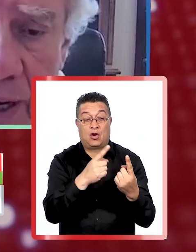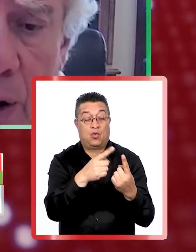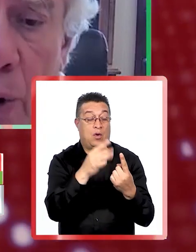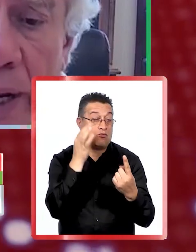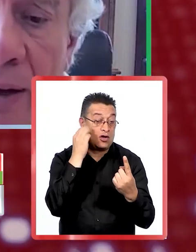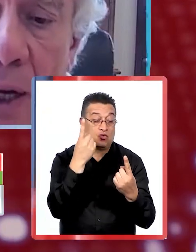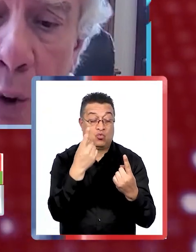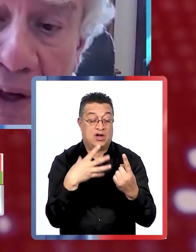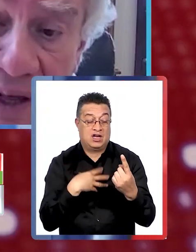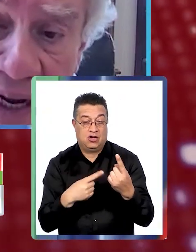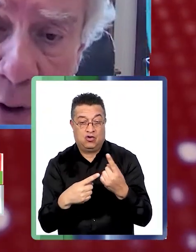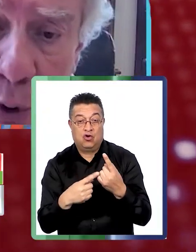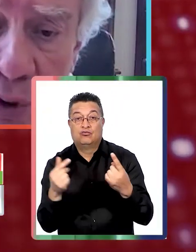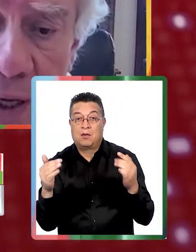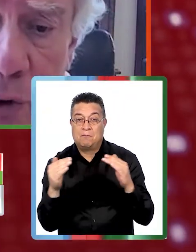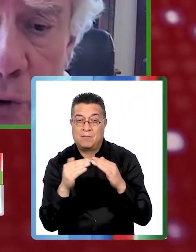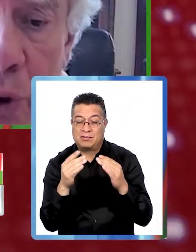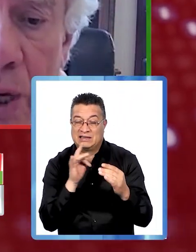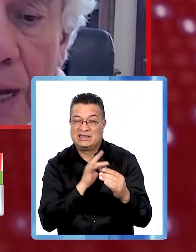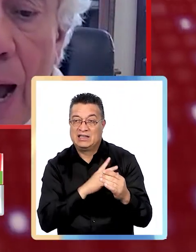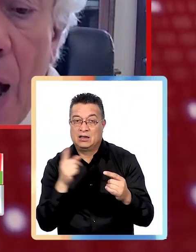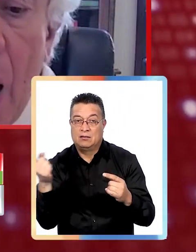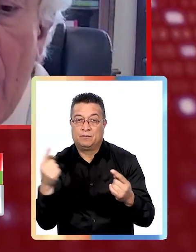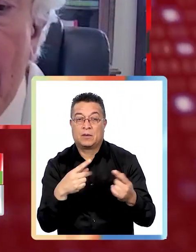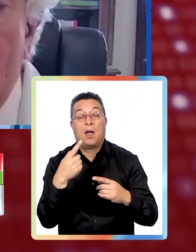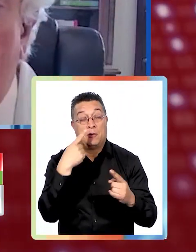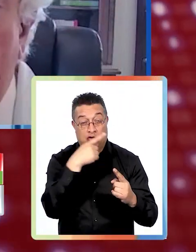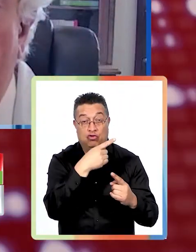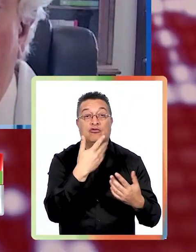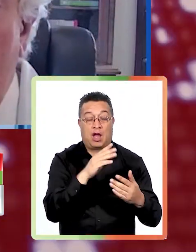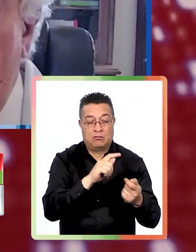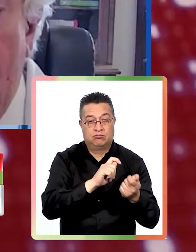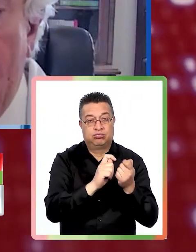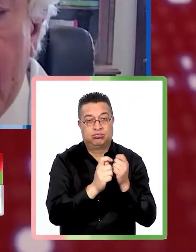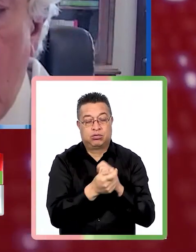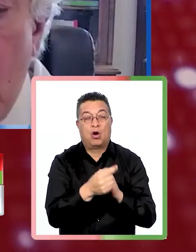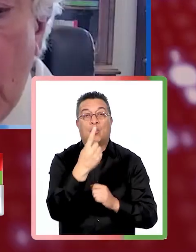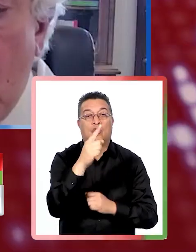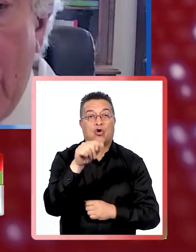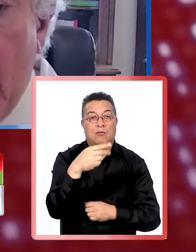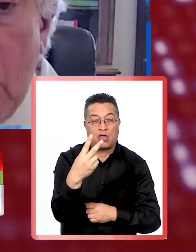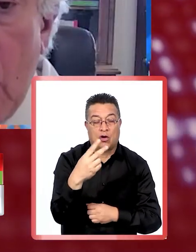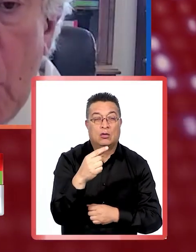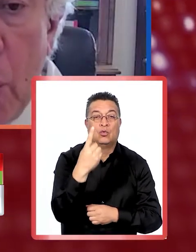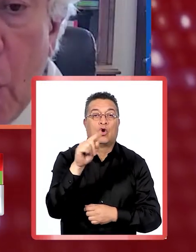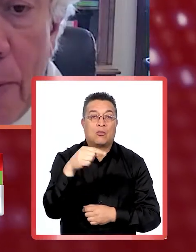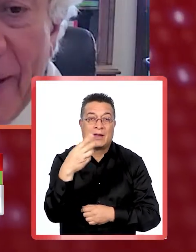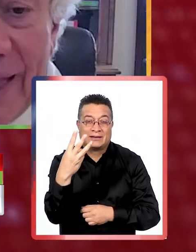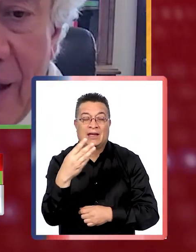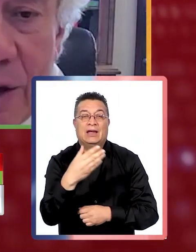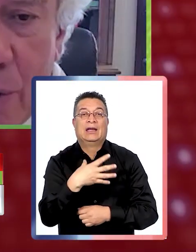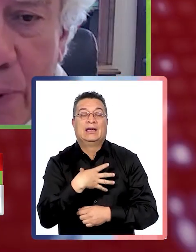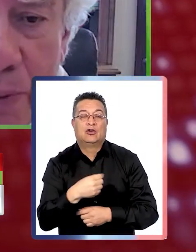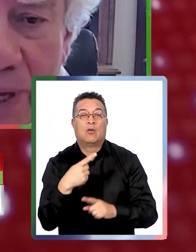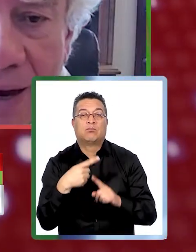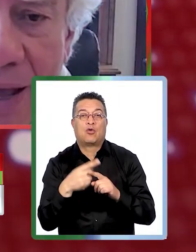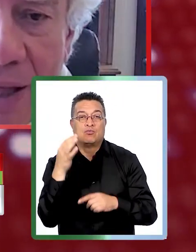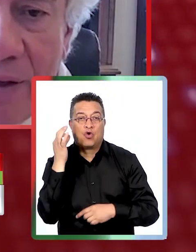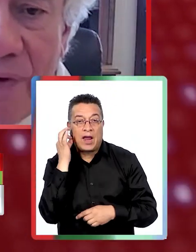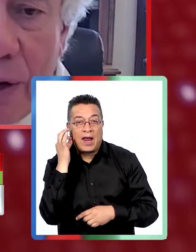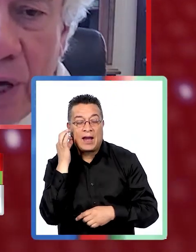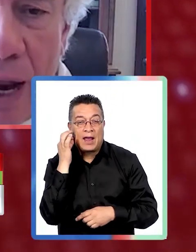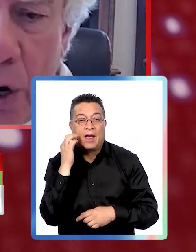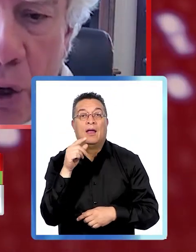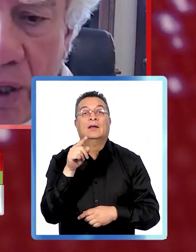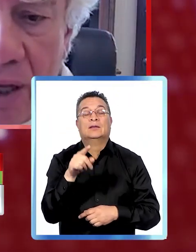como Chile ahora, o acercándose a eso, ha mejorado hasta 1,2 o 1,3 hijos por mujer.